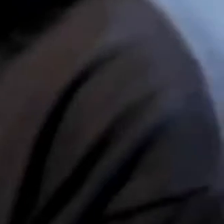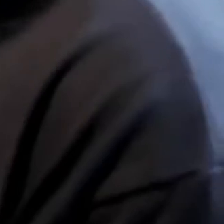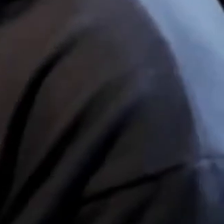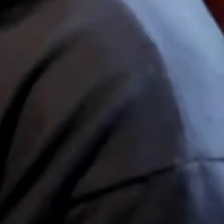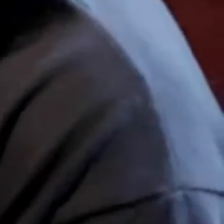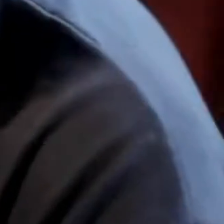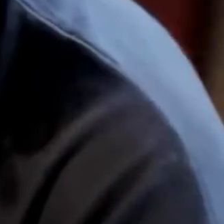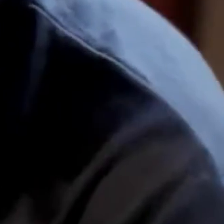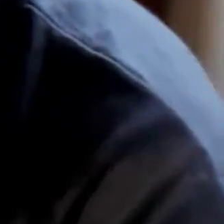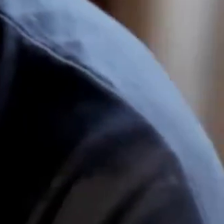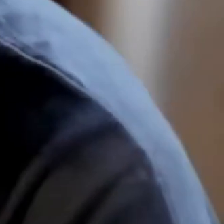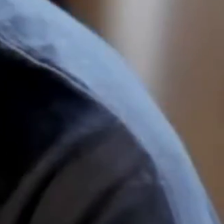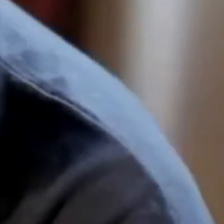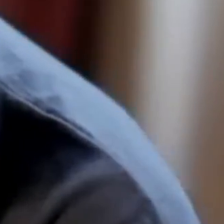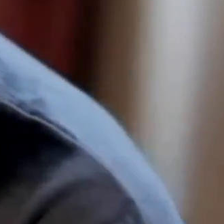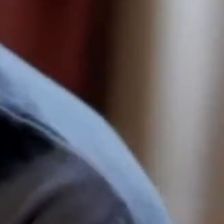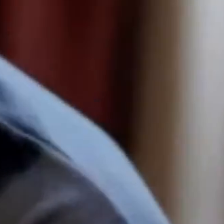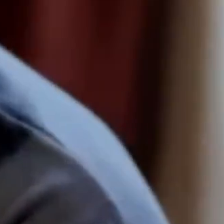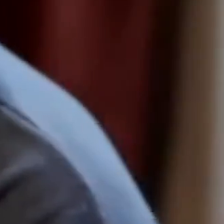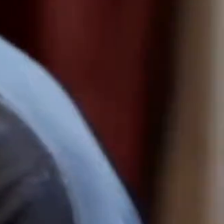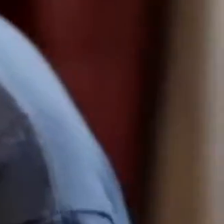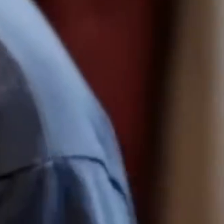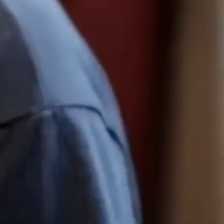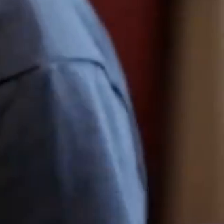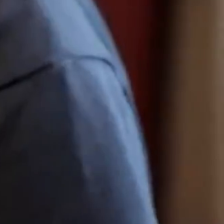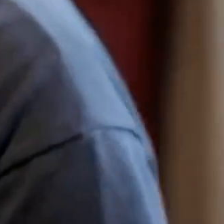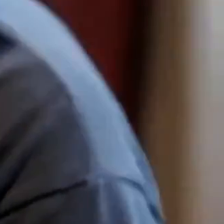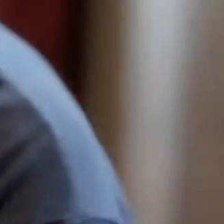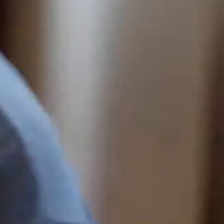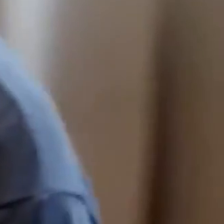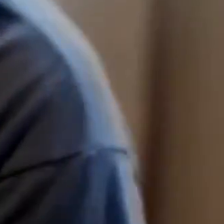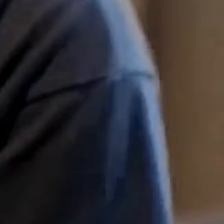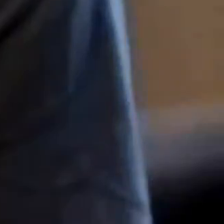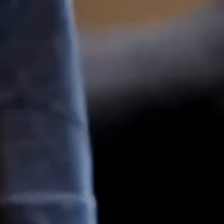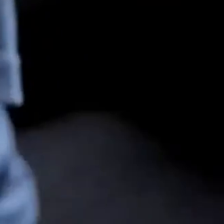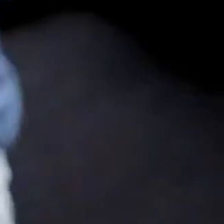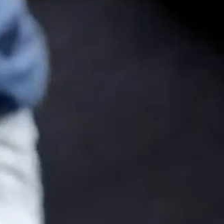hermosa. Asoman tus lagrimitas por Santa Rosa.